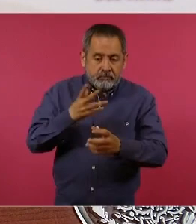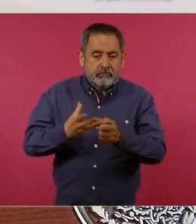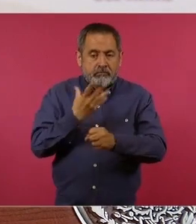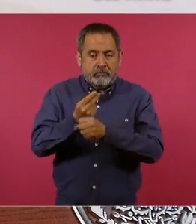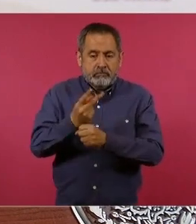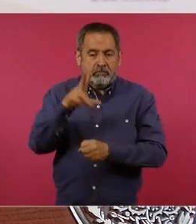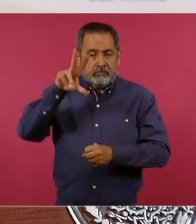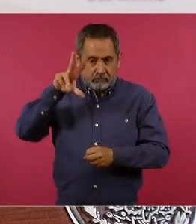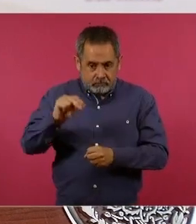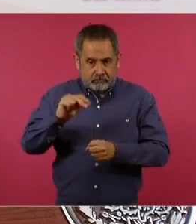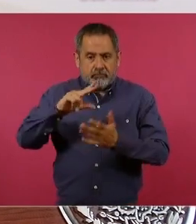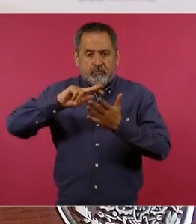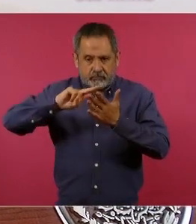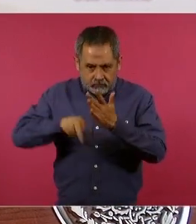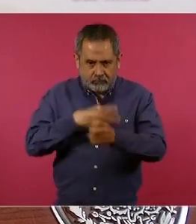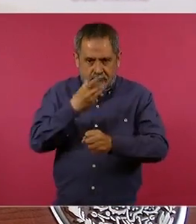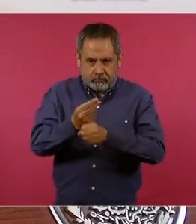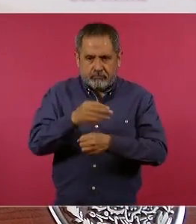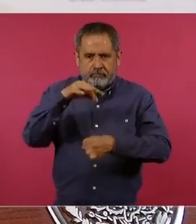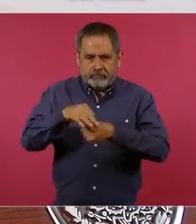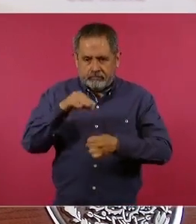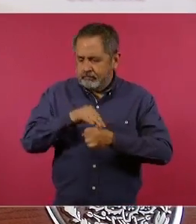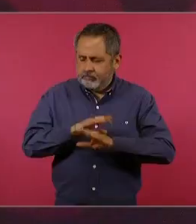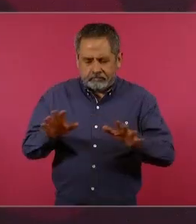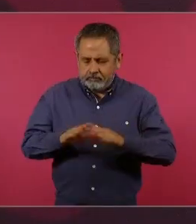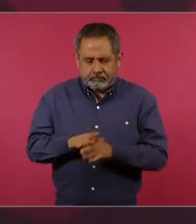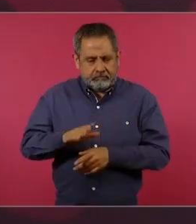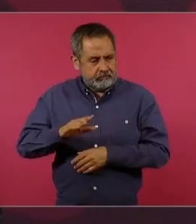Esa puede salir.